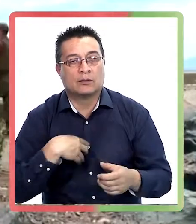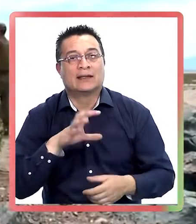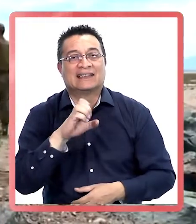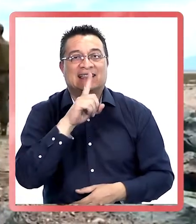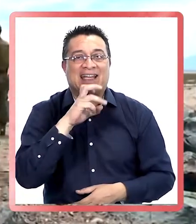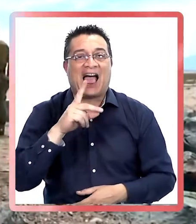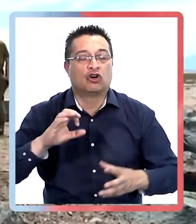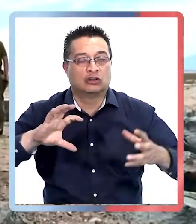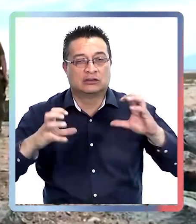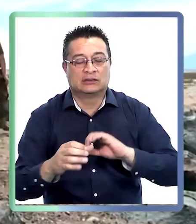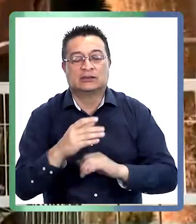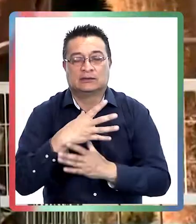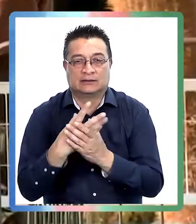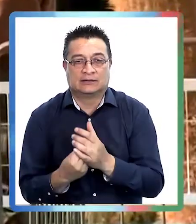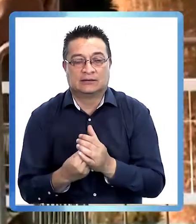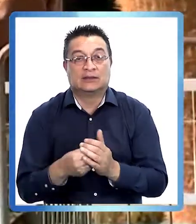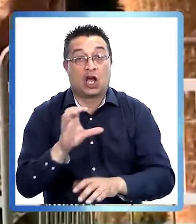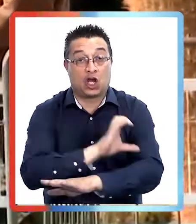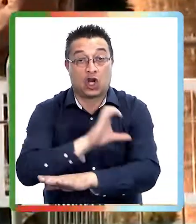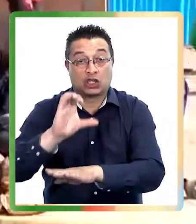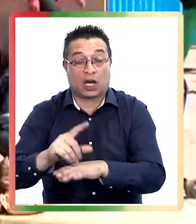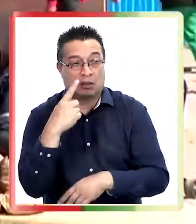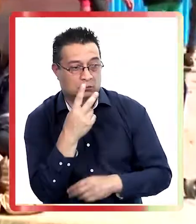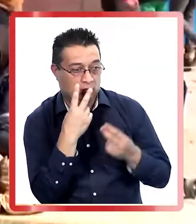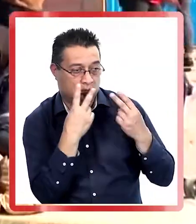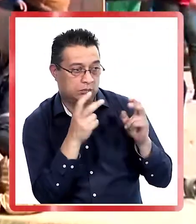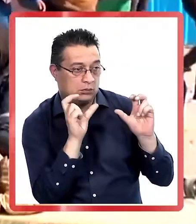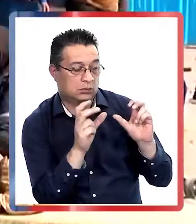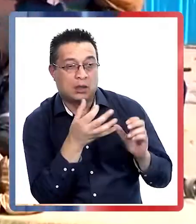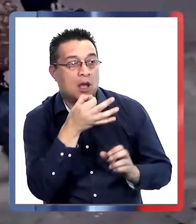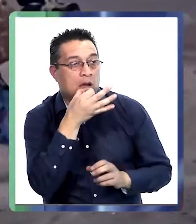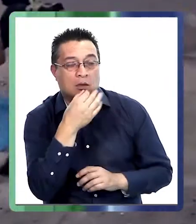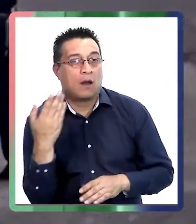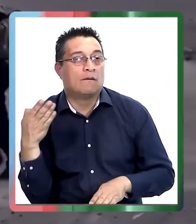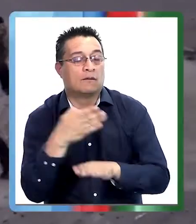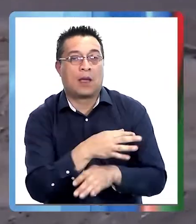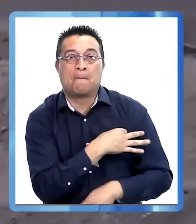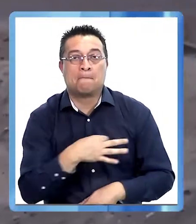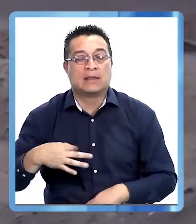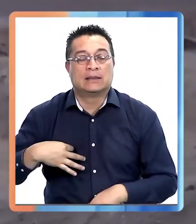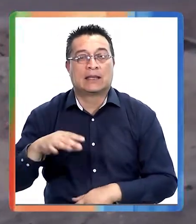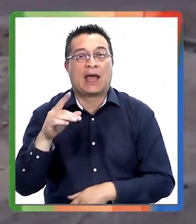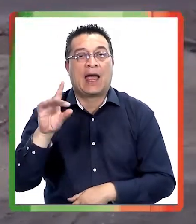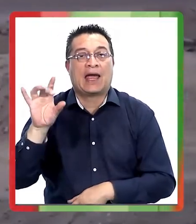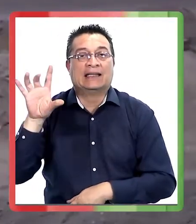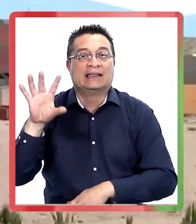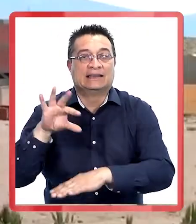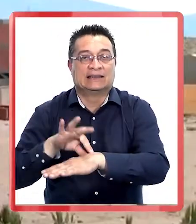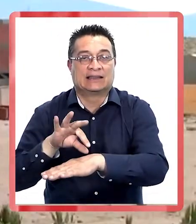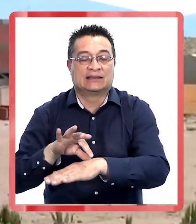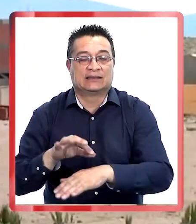de excepción. En Colchane, en tanto, se mantienen expectantes ante la anunciada visita de la ministra del Interior,